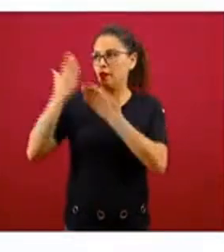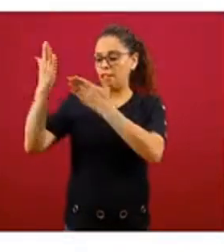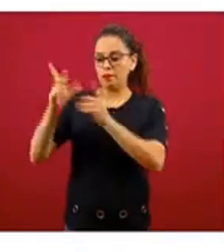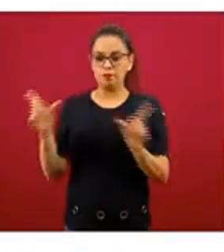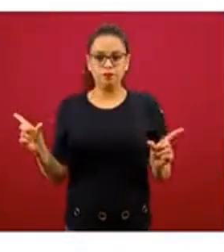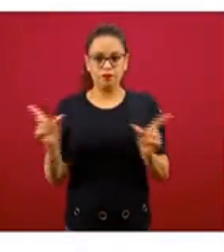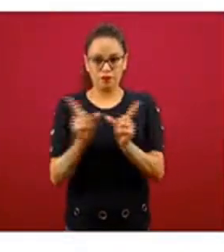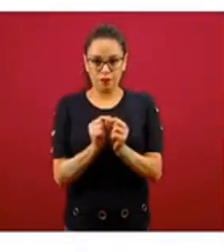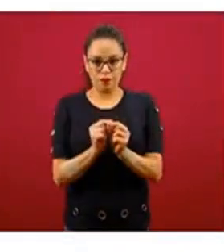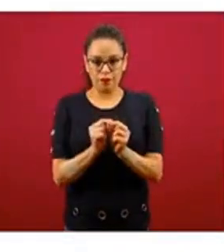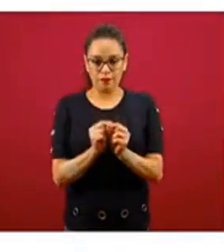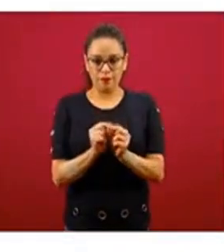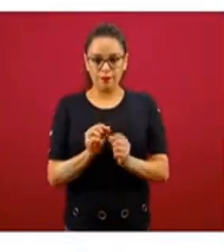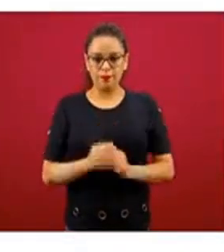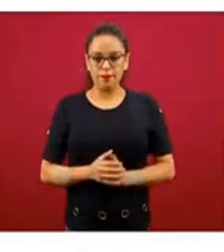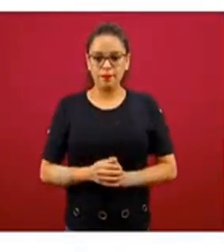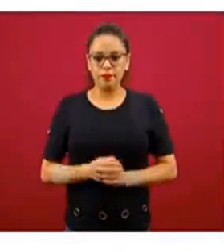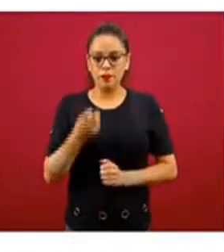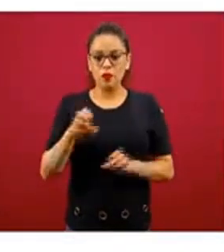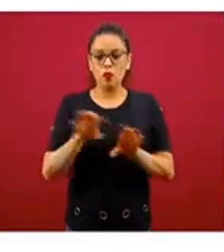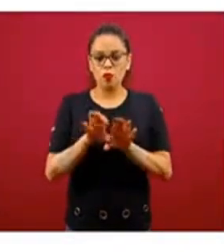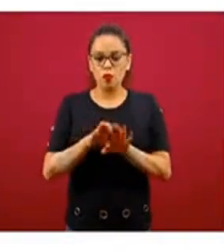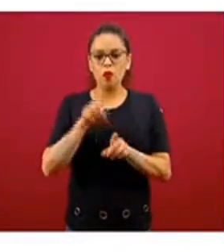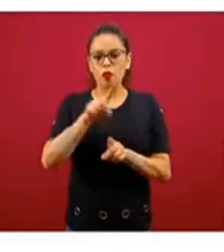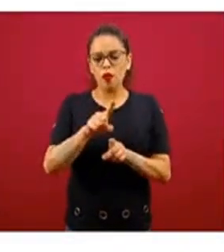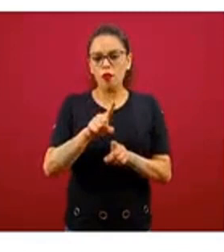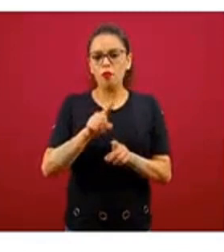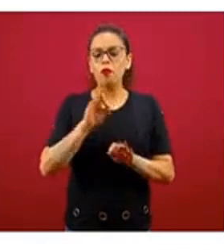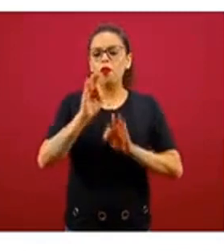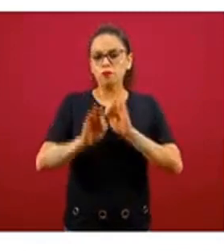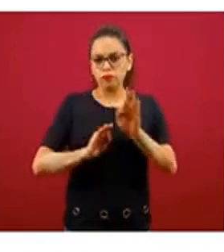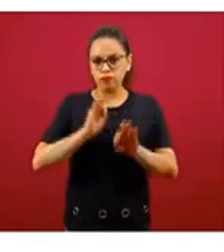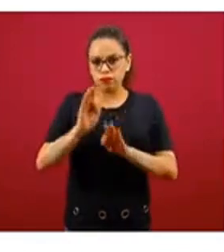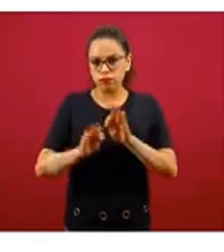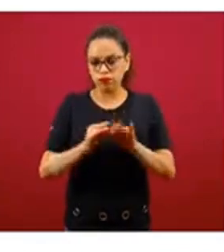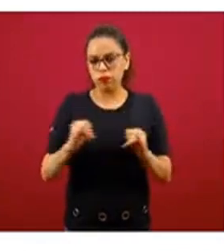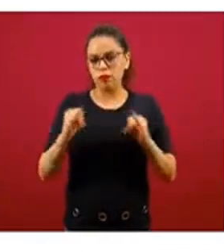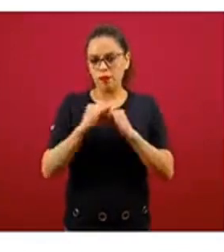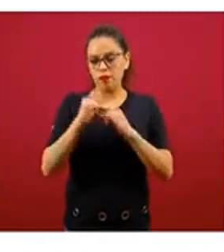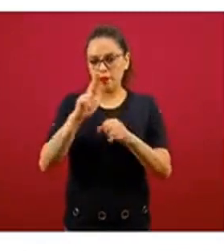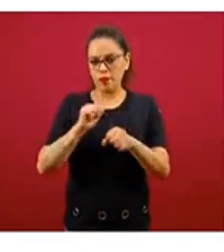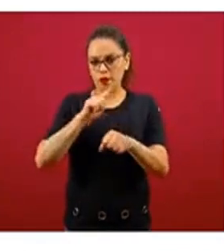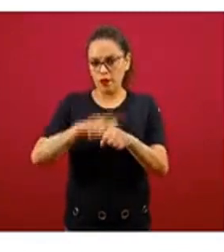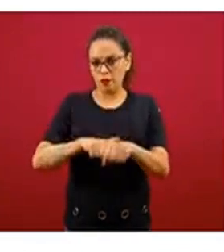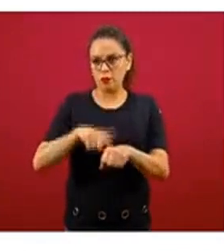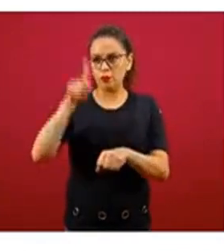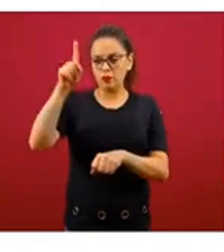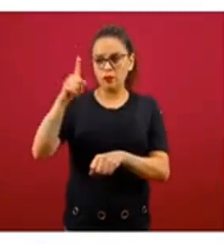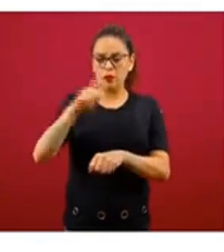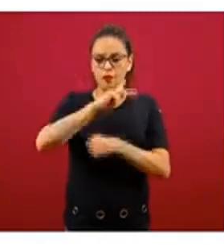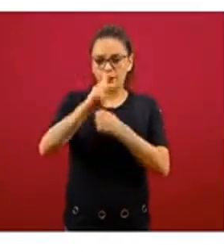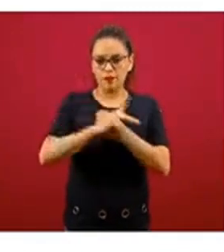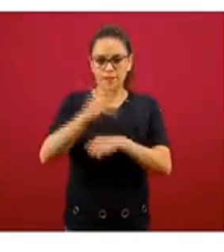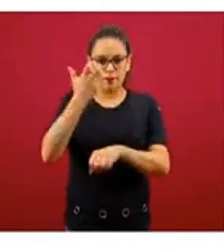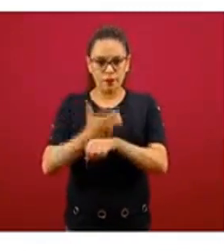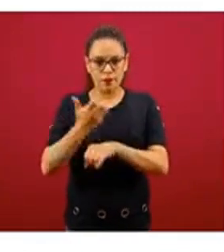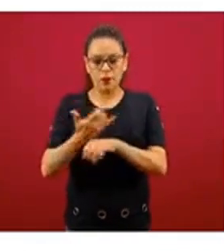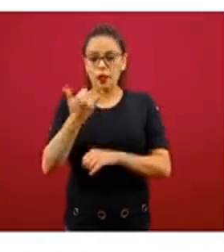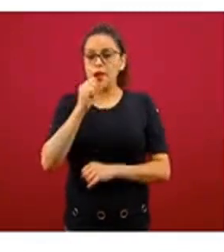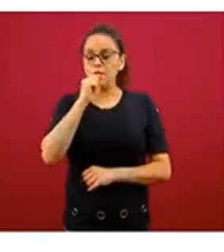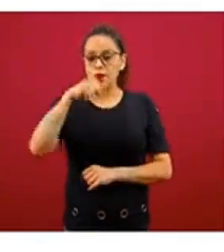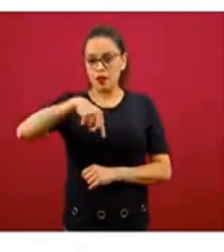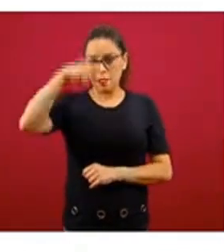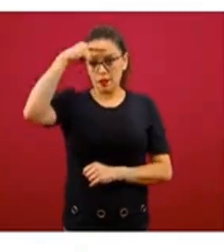las guías de tratamiento de los institutos nacionales de Estados Unidos y también de aquí de México. Todos